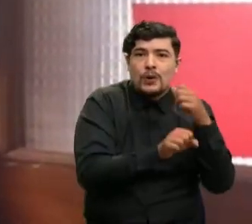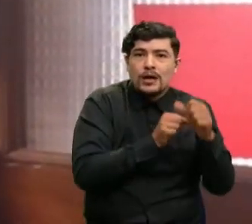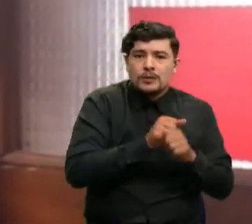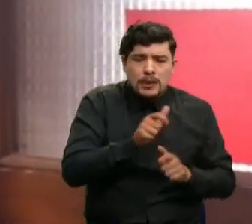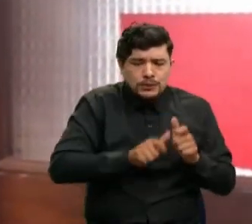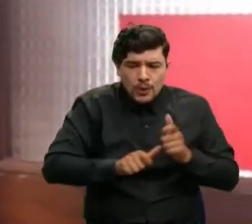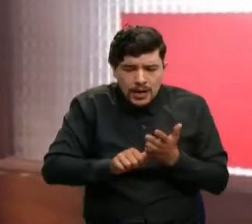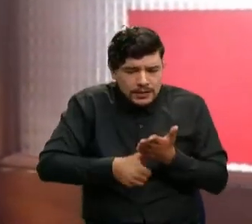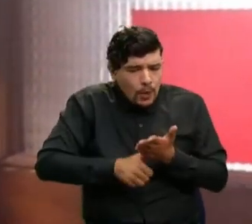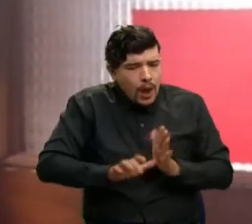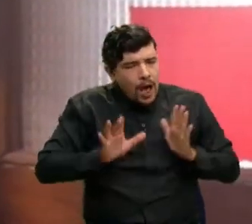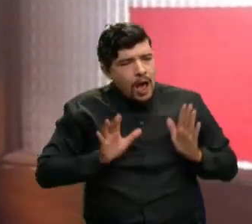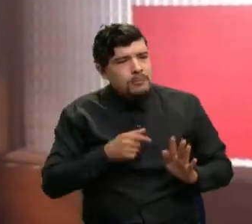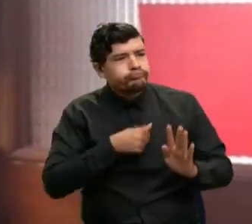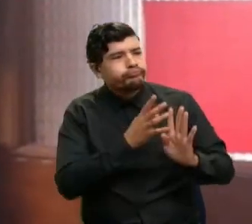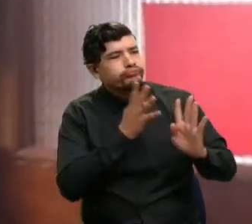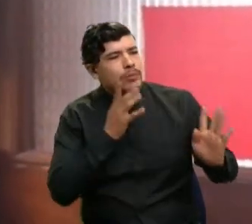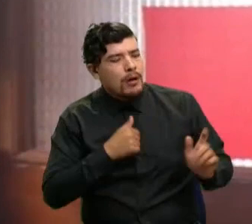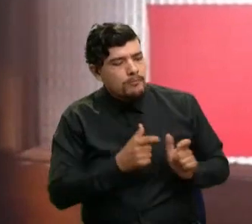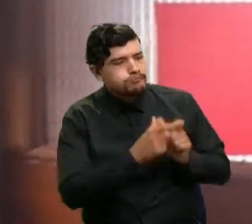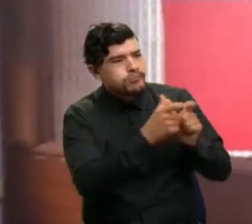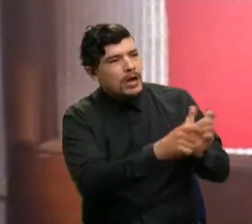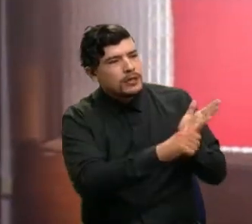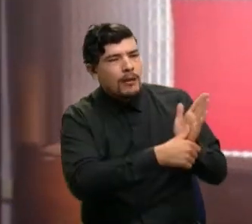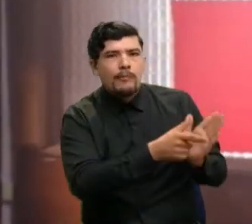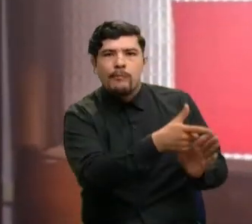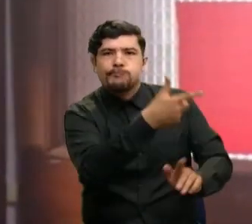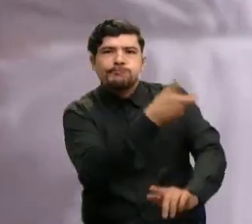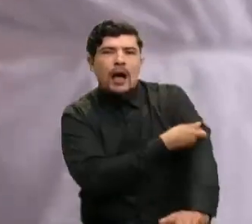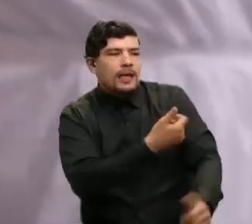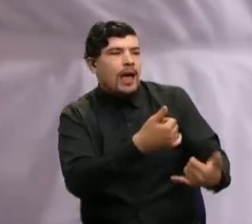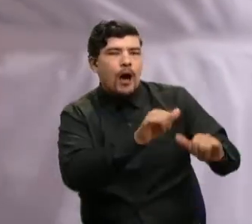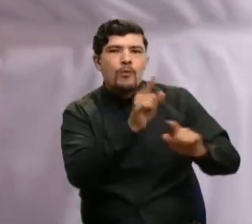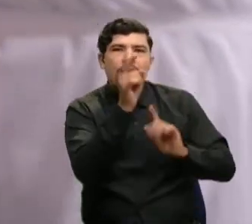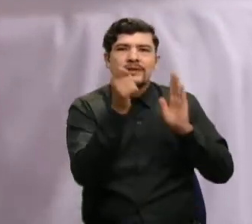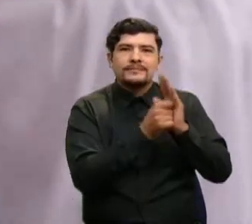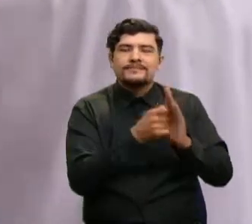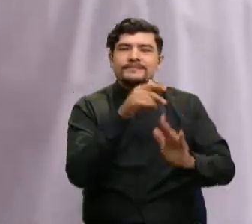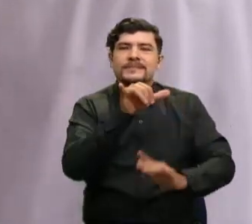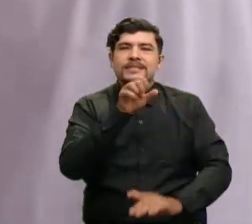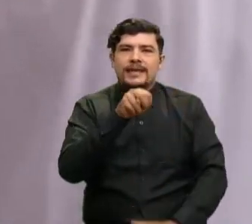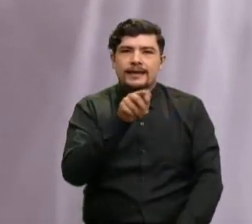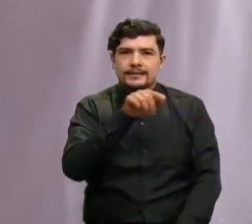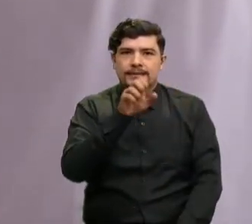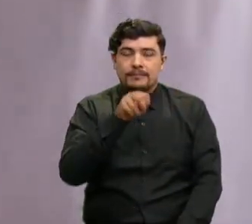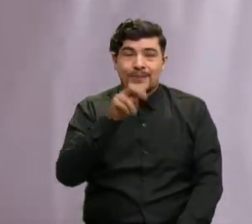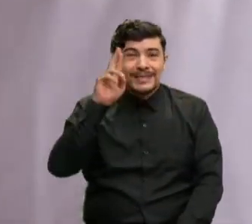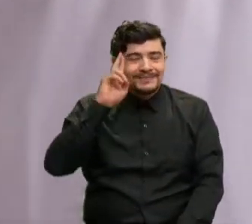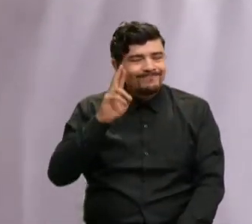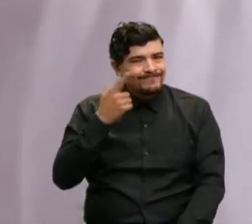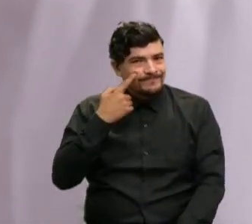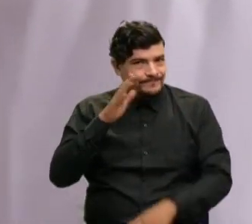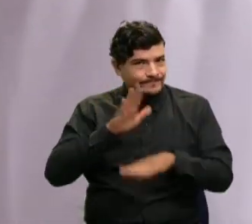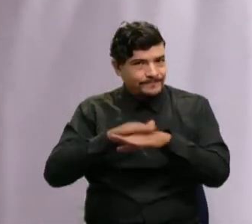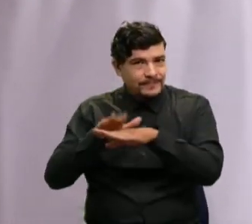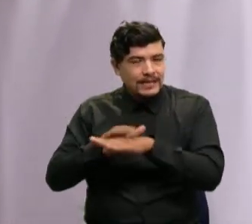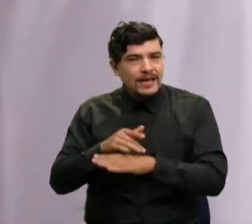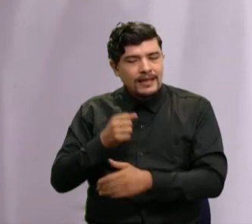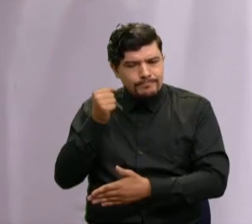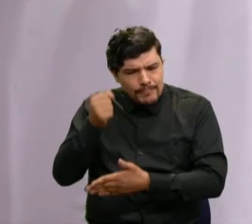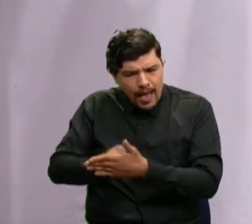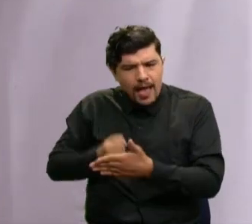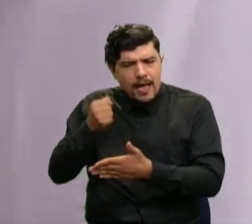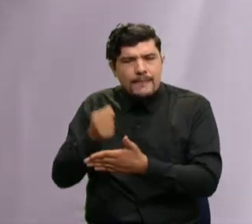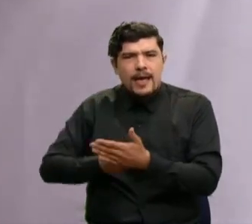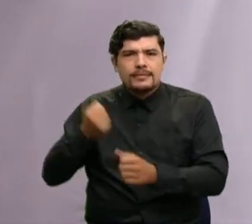de ciudadanía. Y permíteme algo, Diana, no vamos a parar de trabajar hasta garantizar que en todos